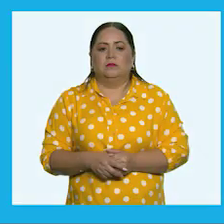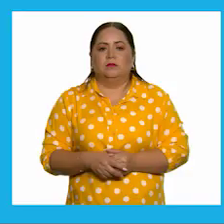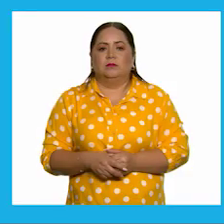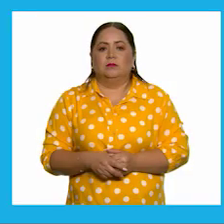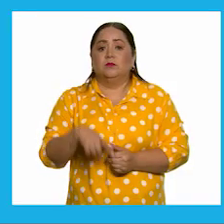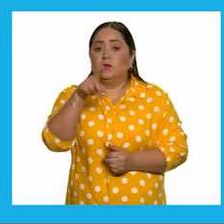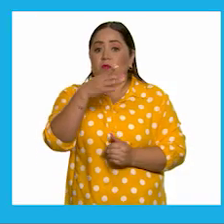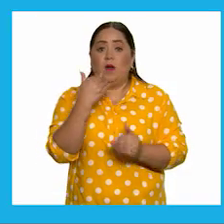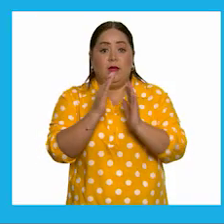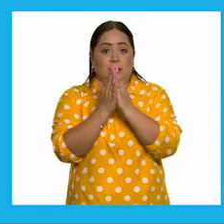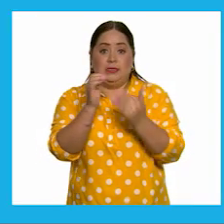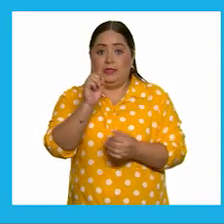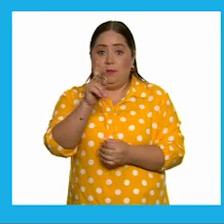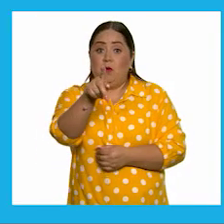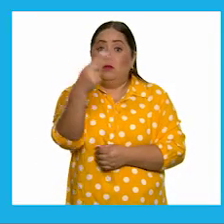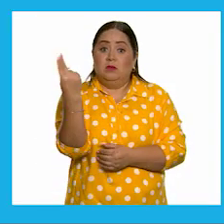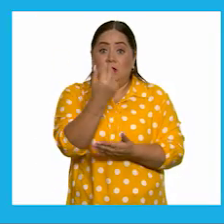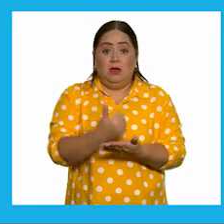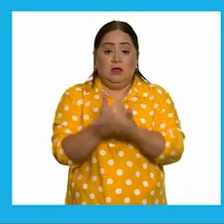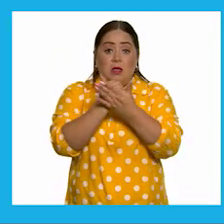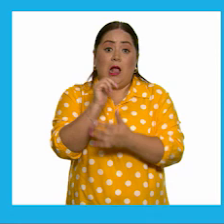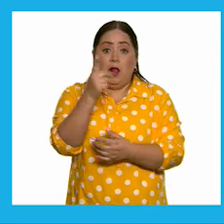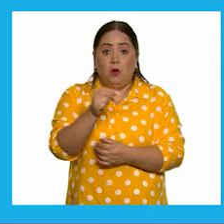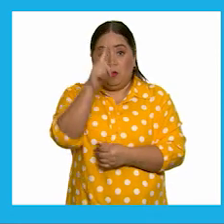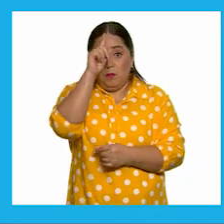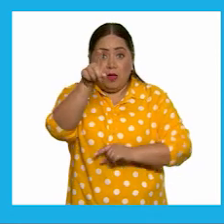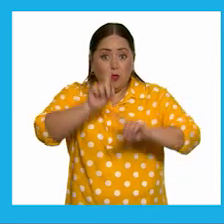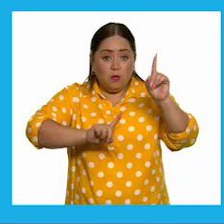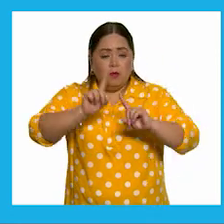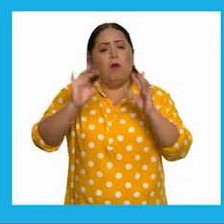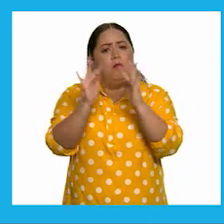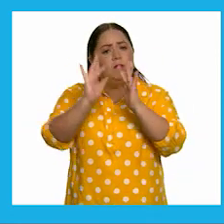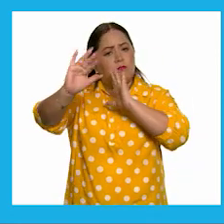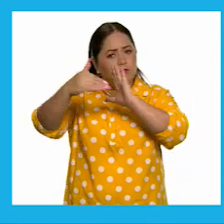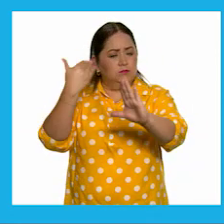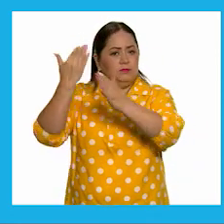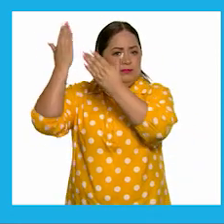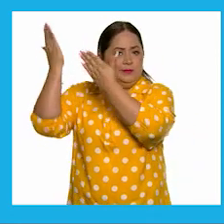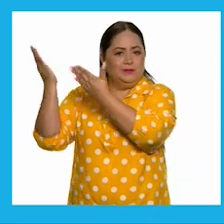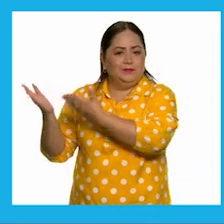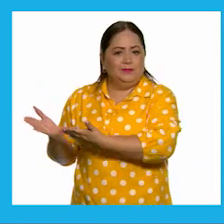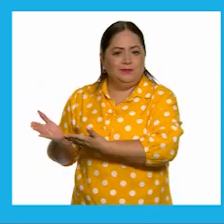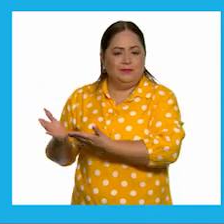Si no tienes el libro de texto o necesitas ayuda para resolver tus dudas, contáctanos.